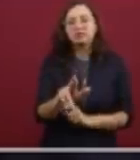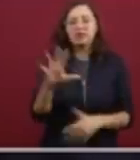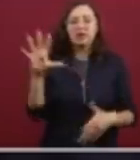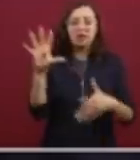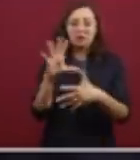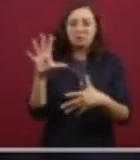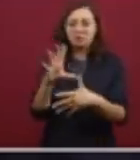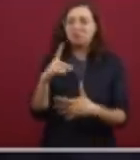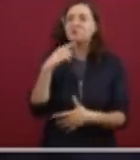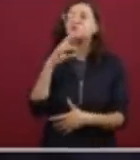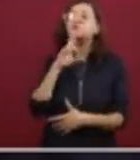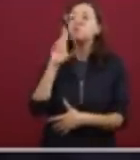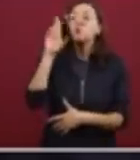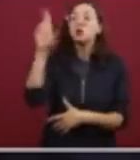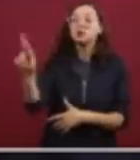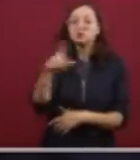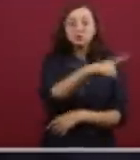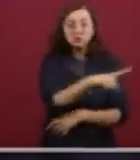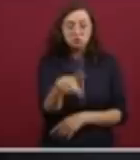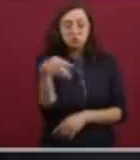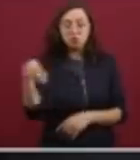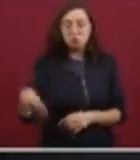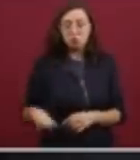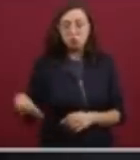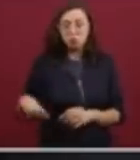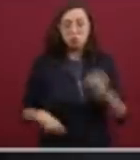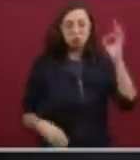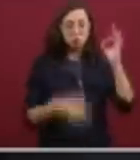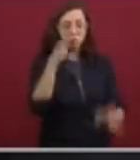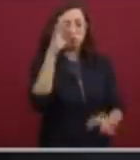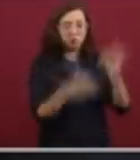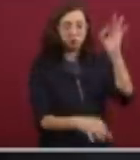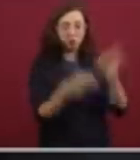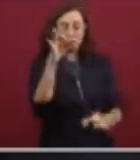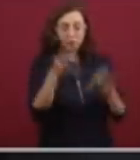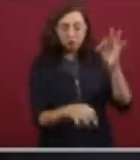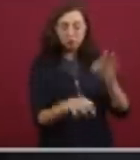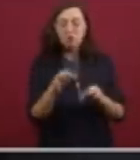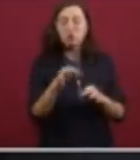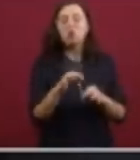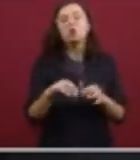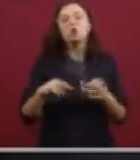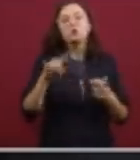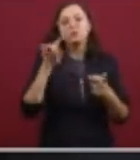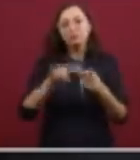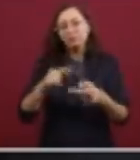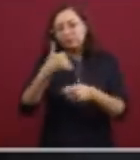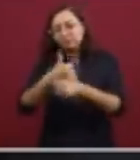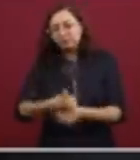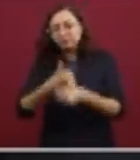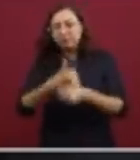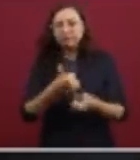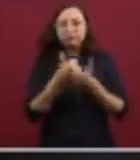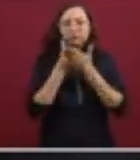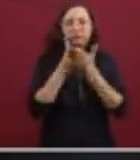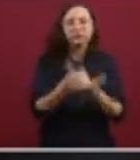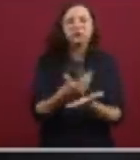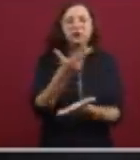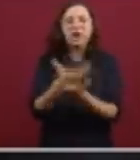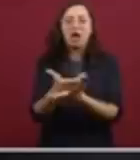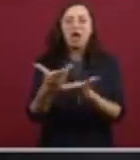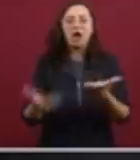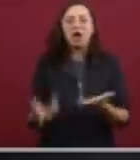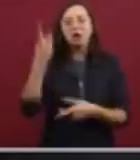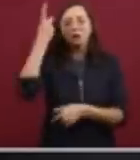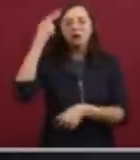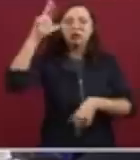los culpables, darle respuesta a las víctimas, destituir en el caso conveniente al actual director del